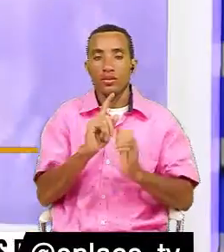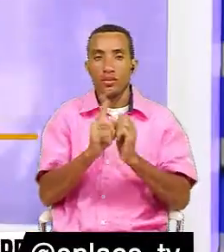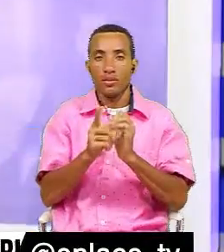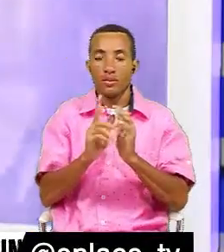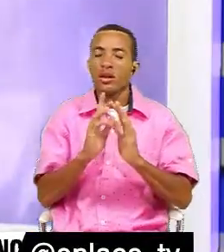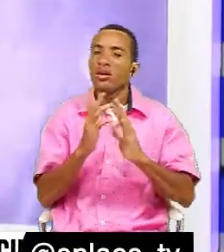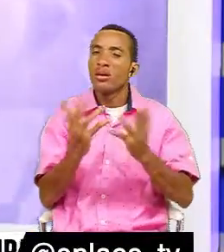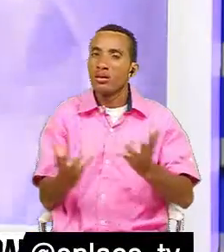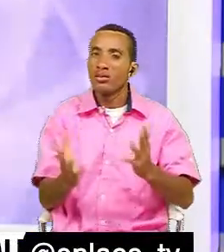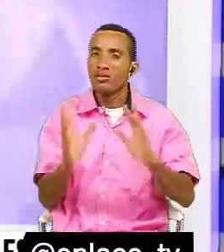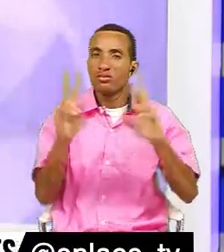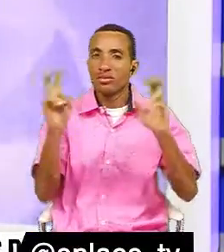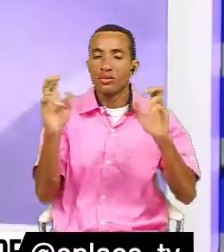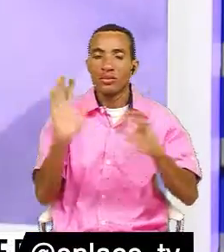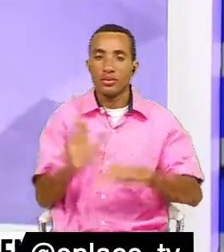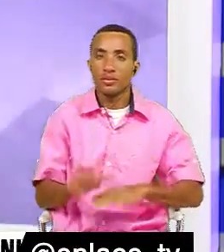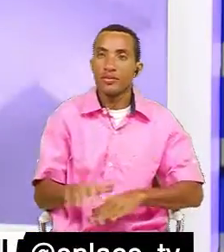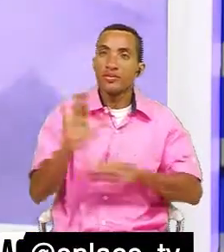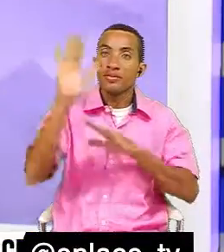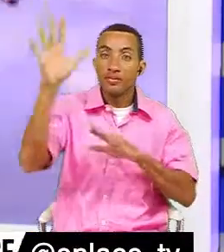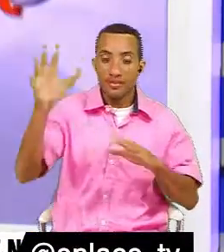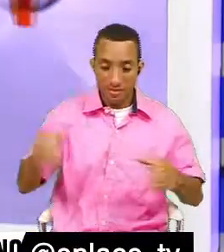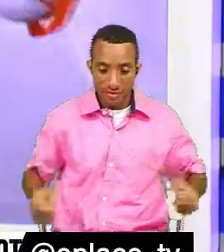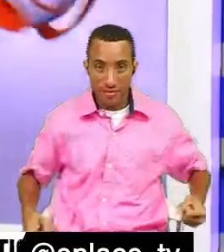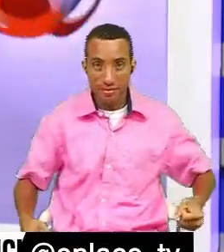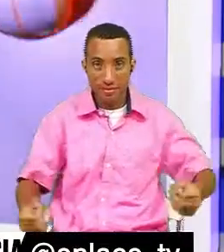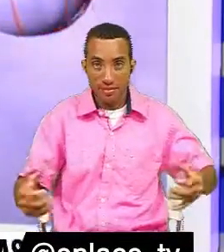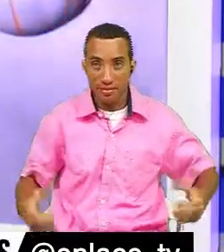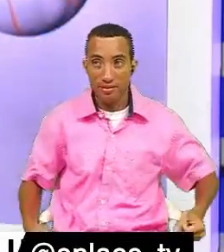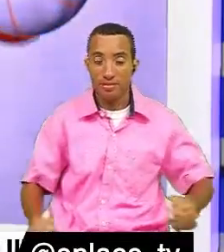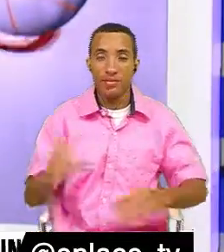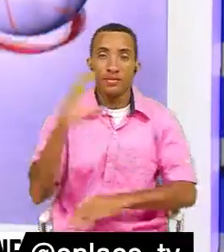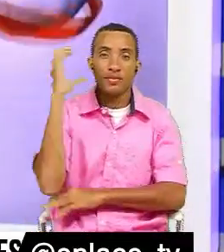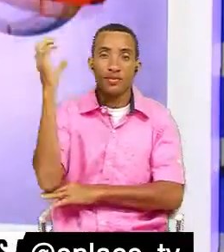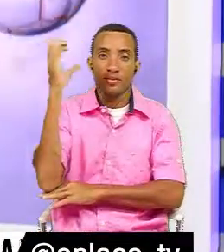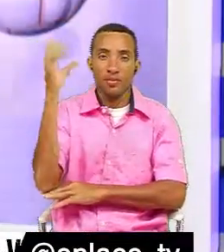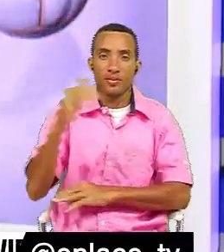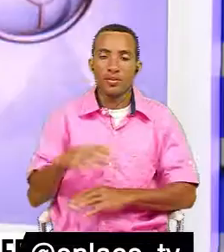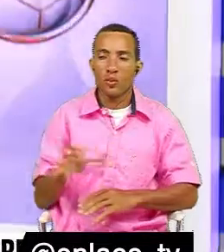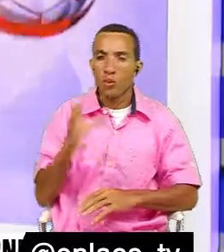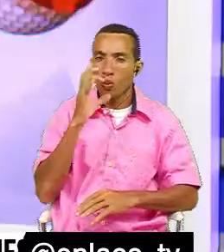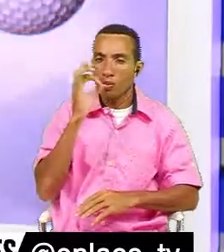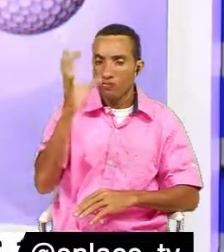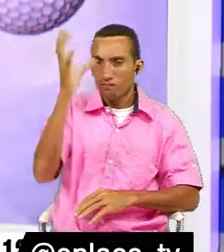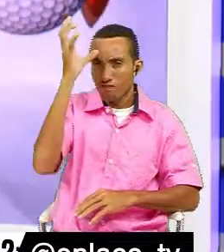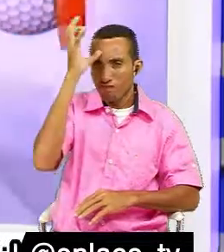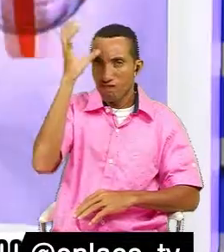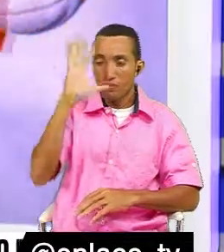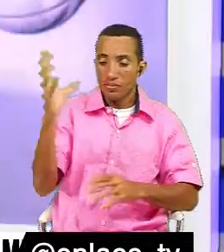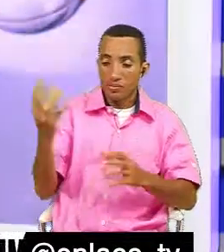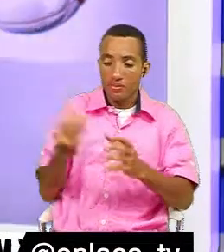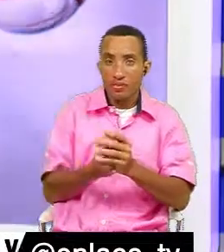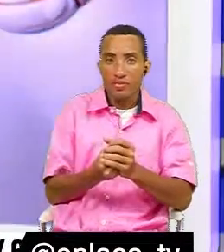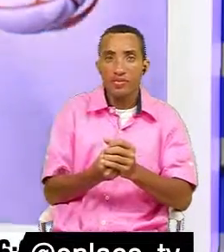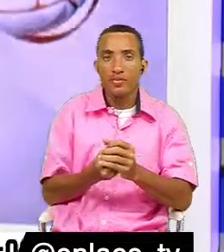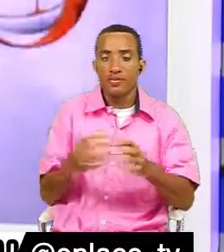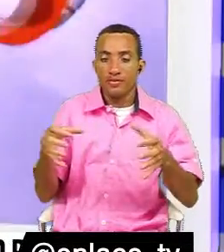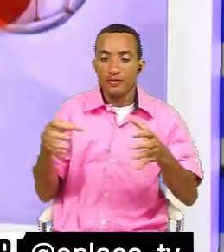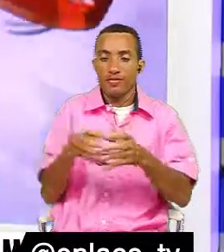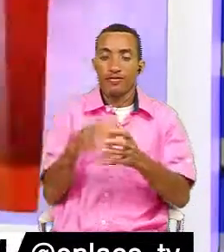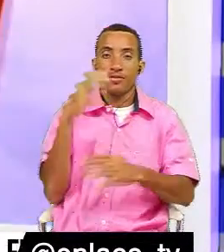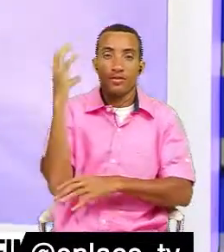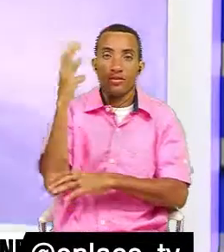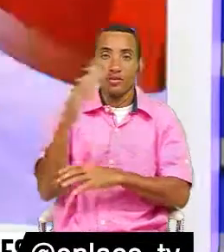y hablemos de baloncesto en silla de ruedas y de Selección Colombia, porque Eugenio Vázquez integró allí la selección que estuvo en los